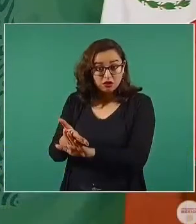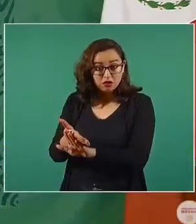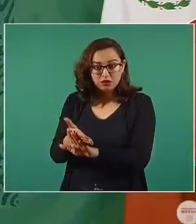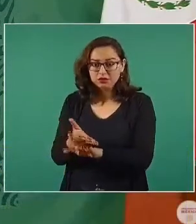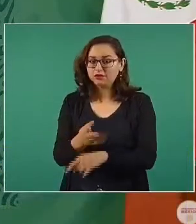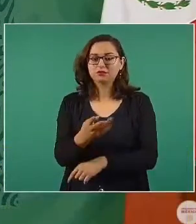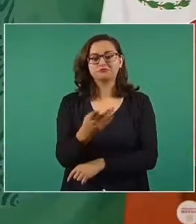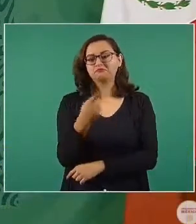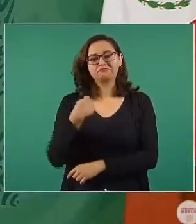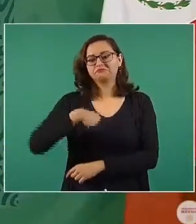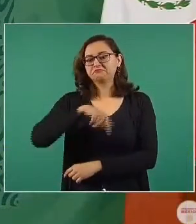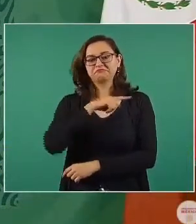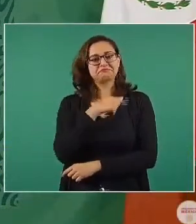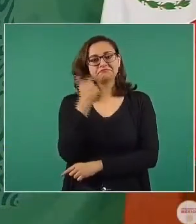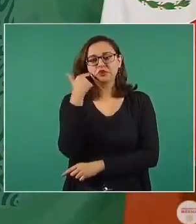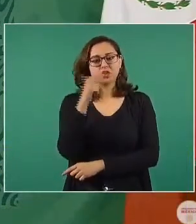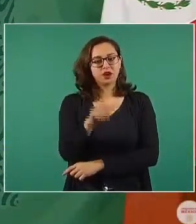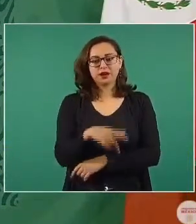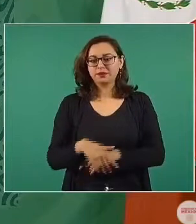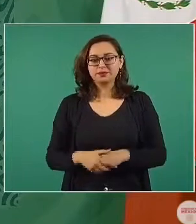No queremos eso.